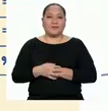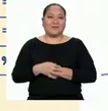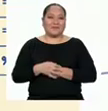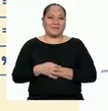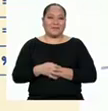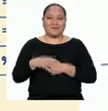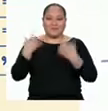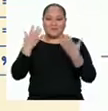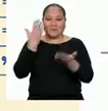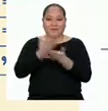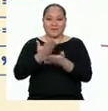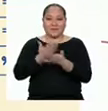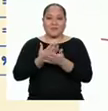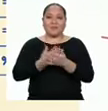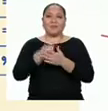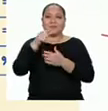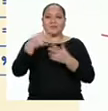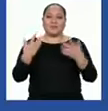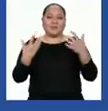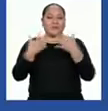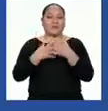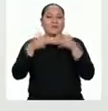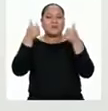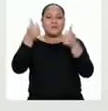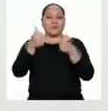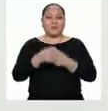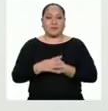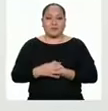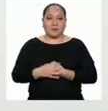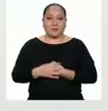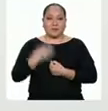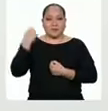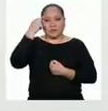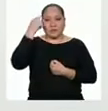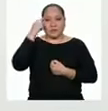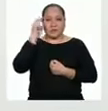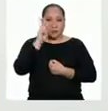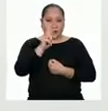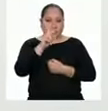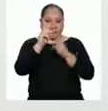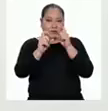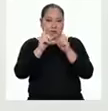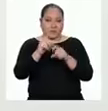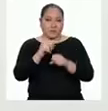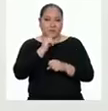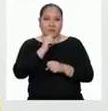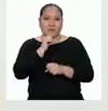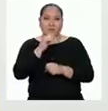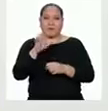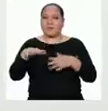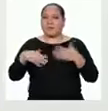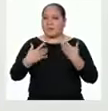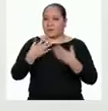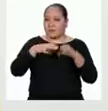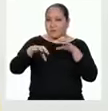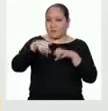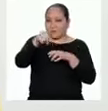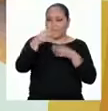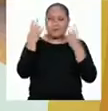¡Ja! ¡Verificado! ¡Es 100%! Creo que las 2 preguntas que nos faltan las podrán